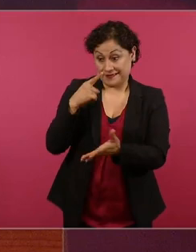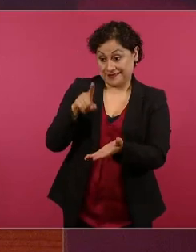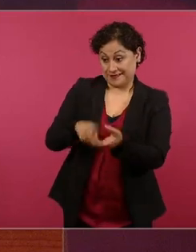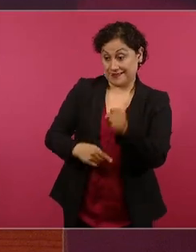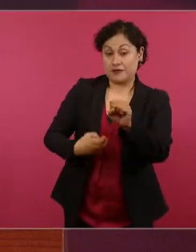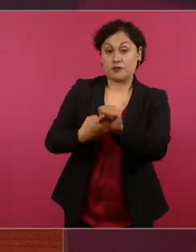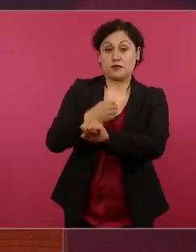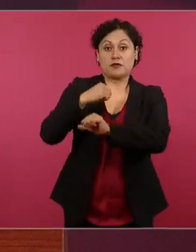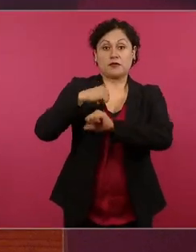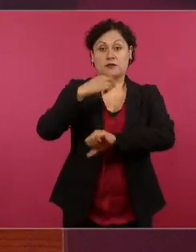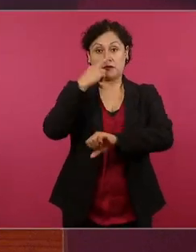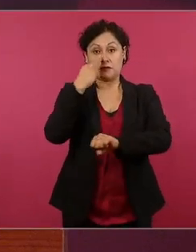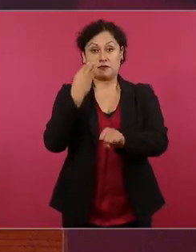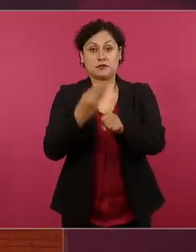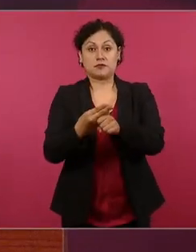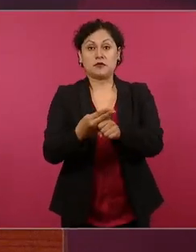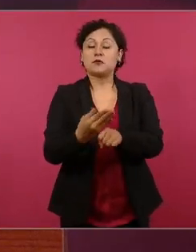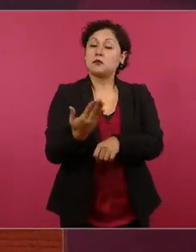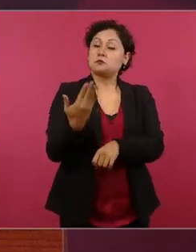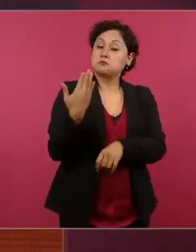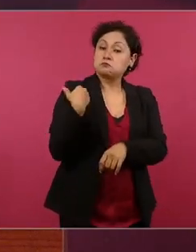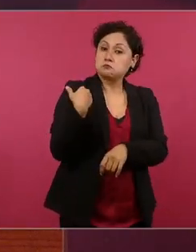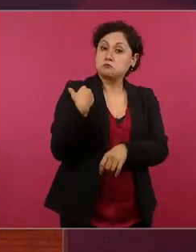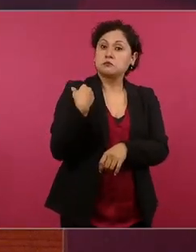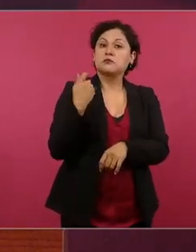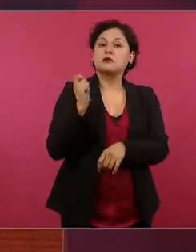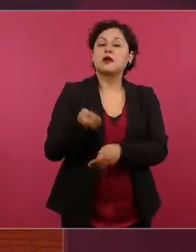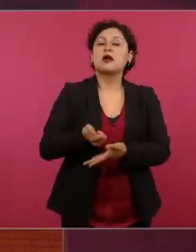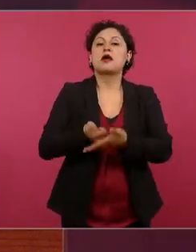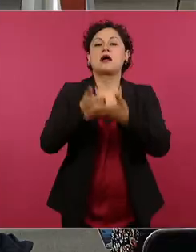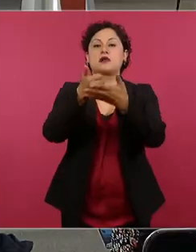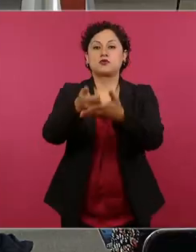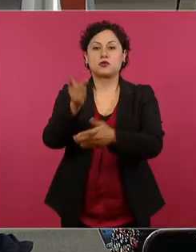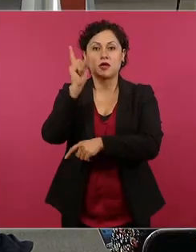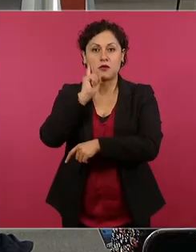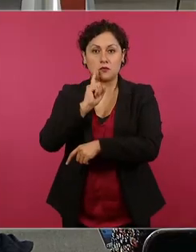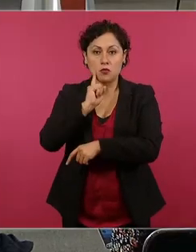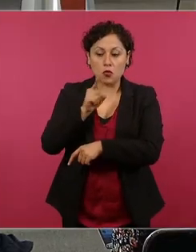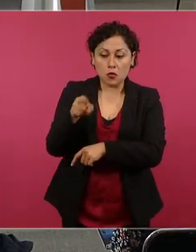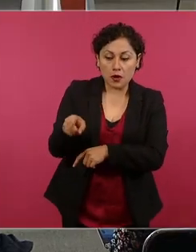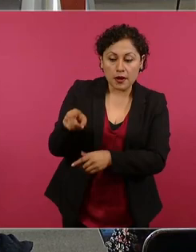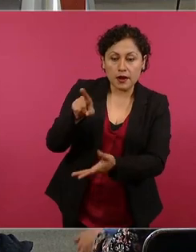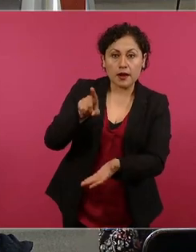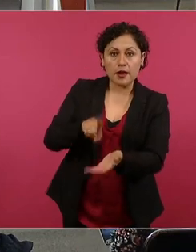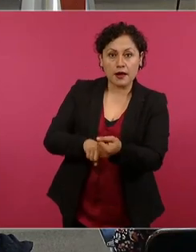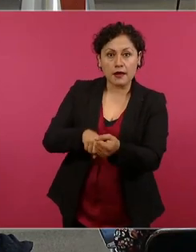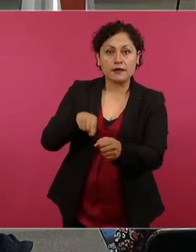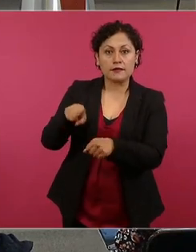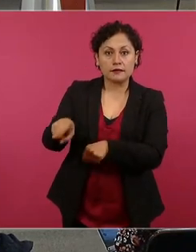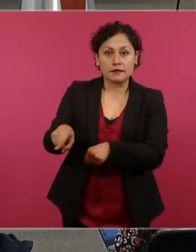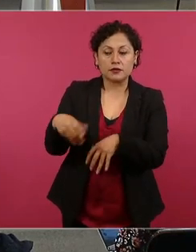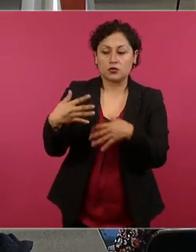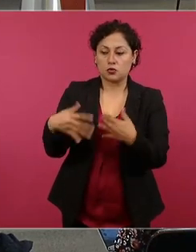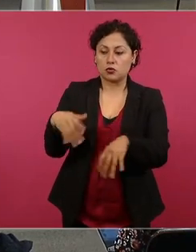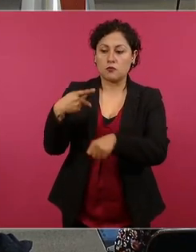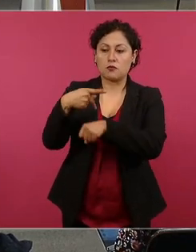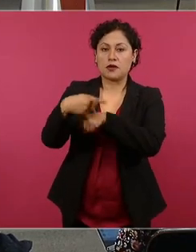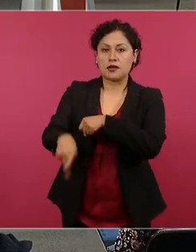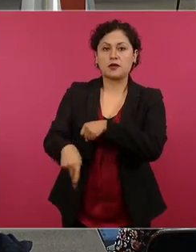apoyo para el traslado de mujeres privadas de la libertad consideradas en las entidades como de alta